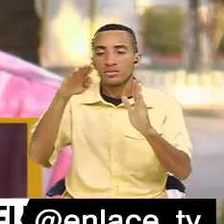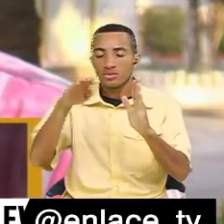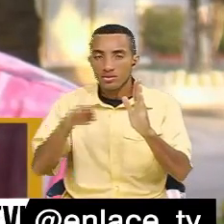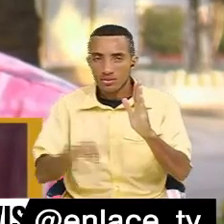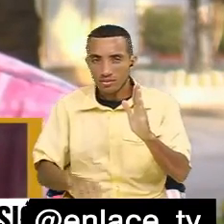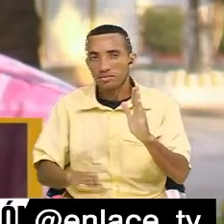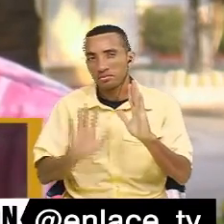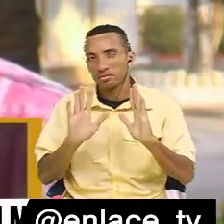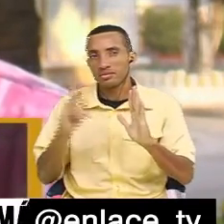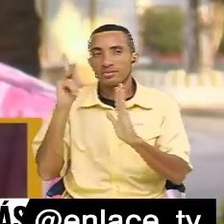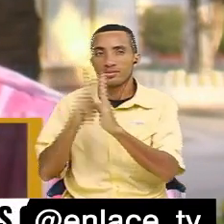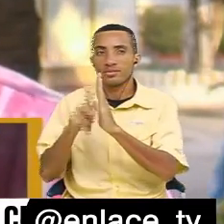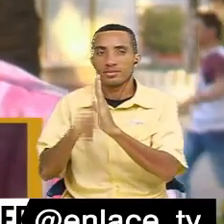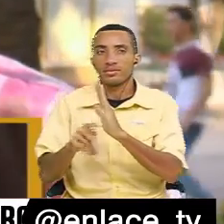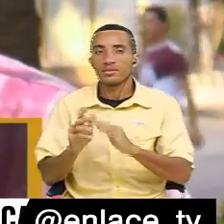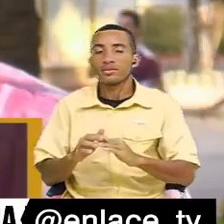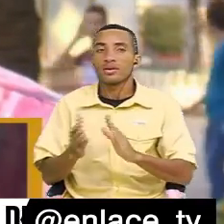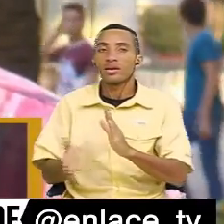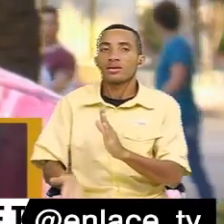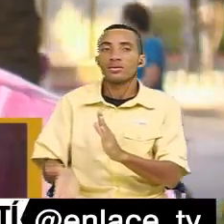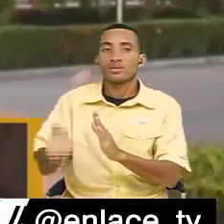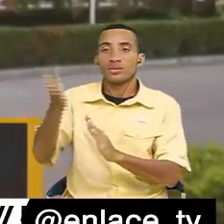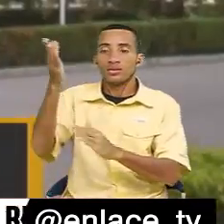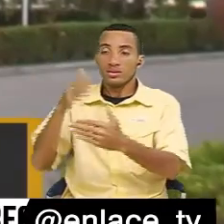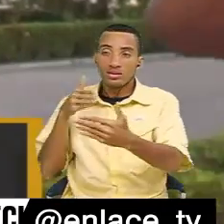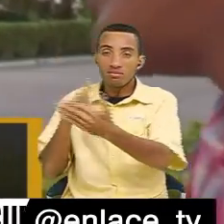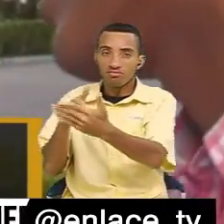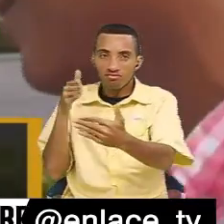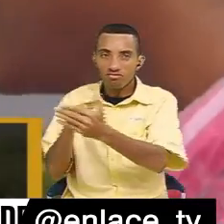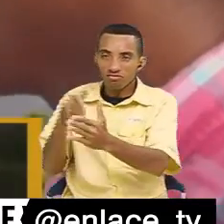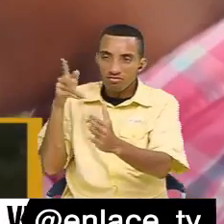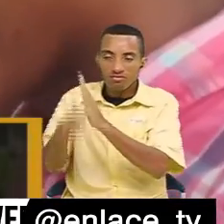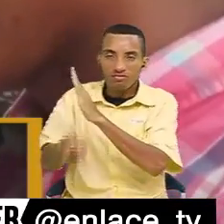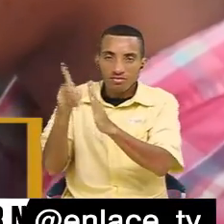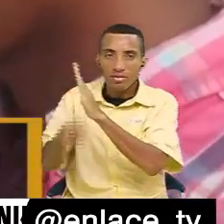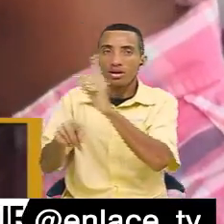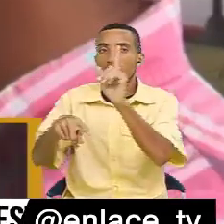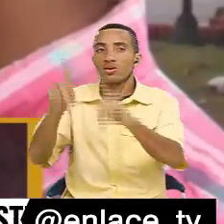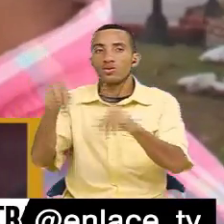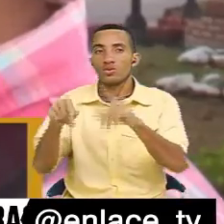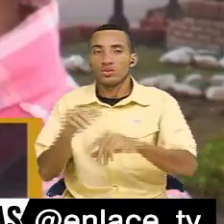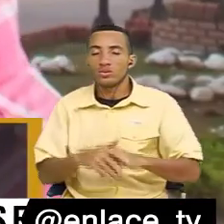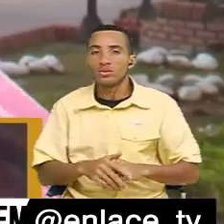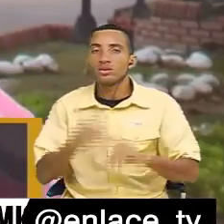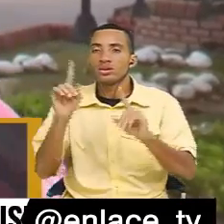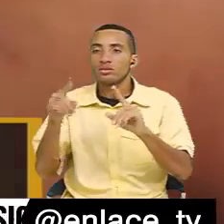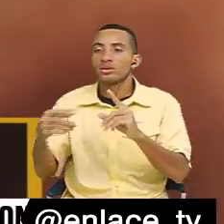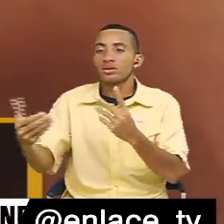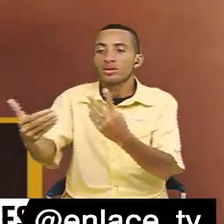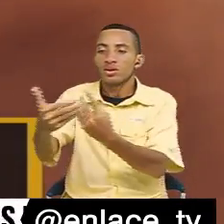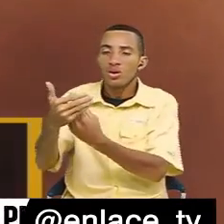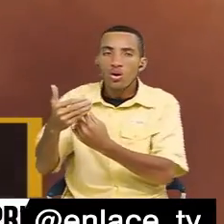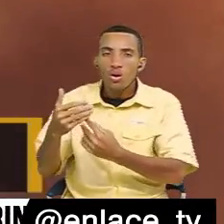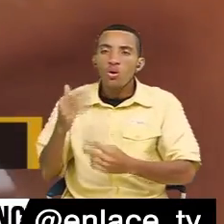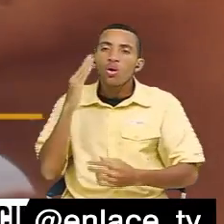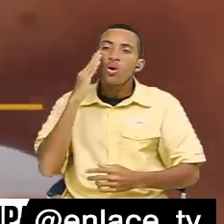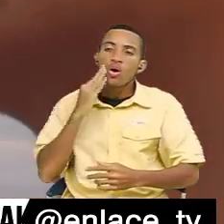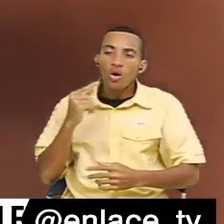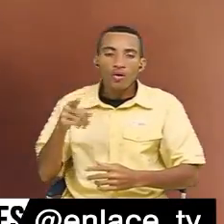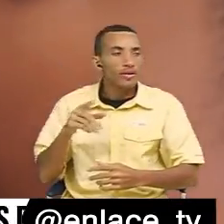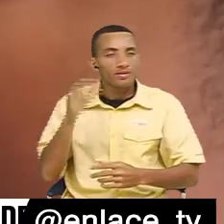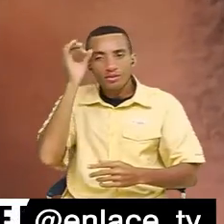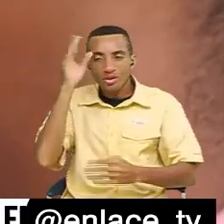en el municipio de Barranca Bermeja, han aumentado los atentados sicariales. Llama la atención a estos defensores la vulnerabilidad de la población joven en estos hechos violentos en el